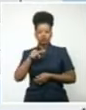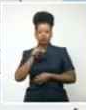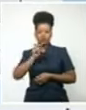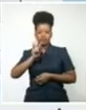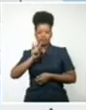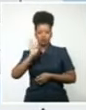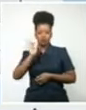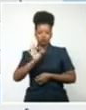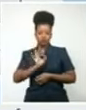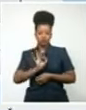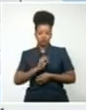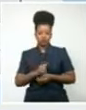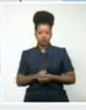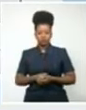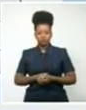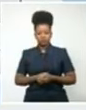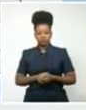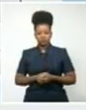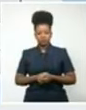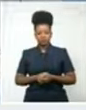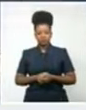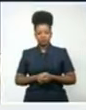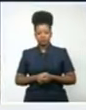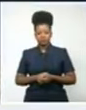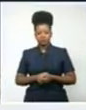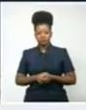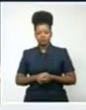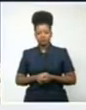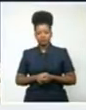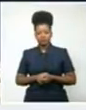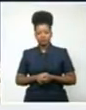6,3%. La región de las Américas